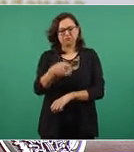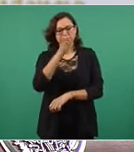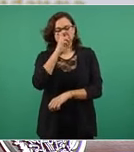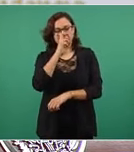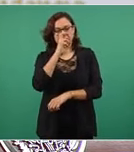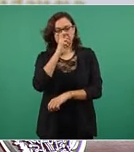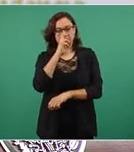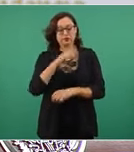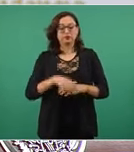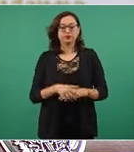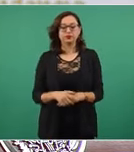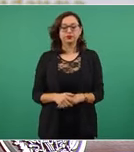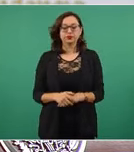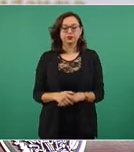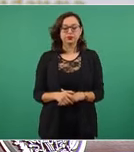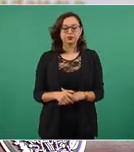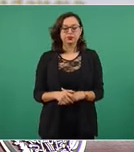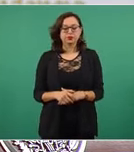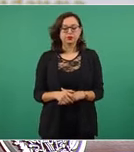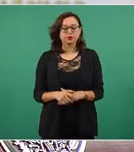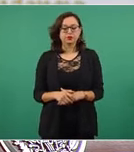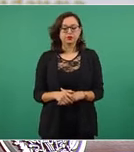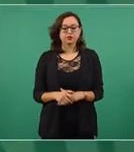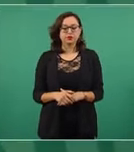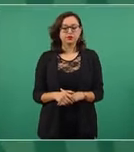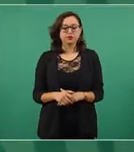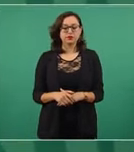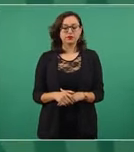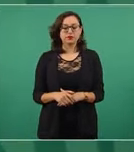cuando se formaban grupos